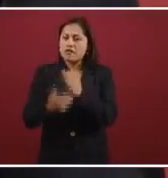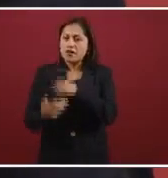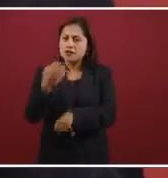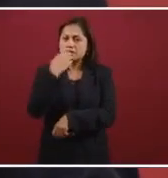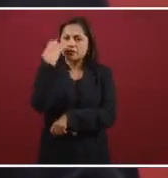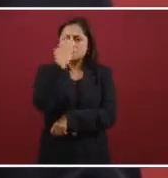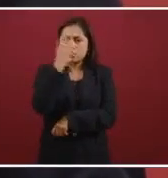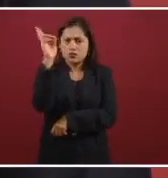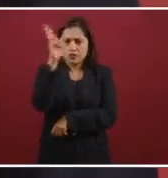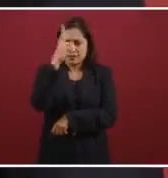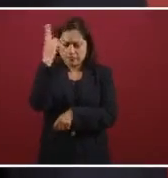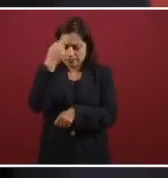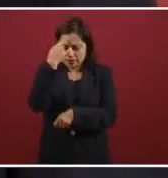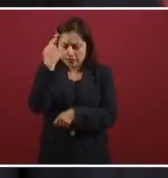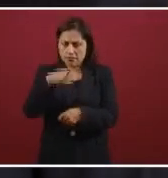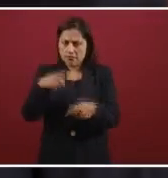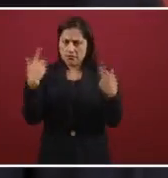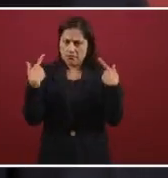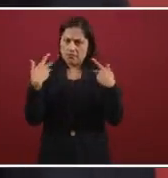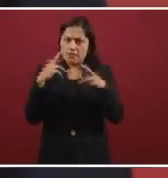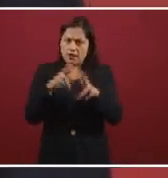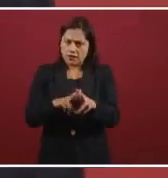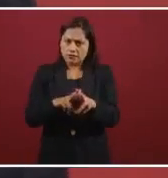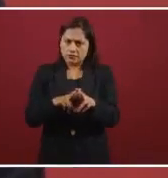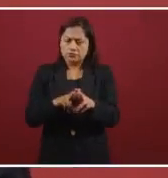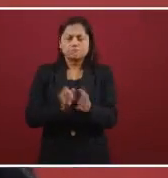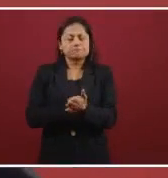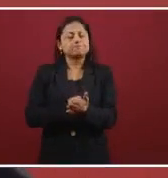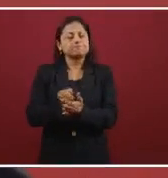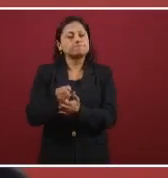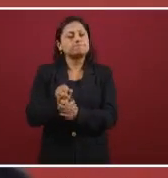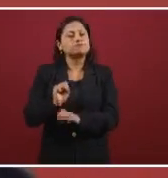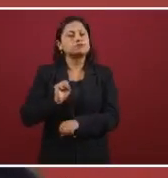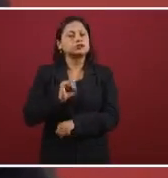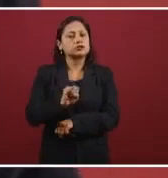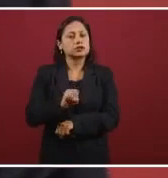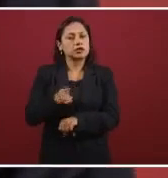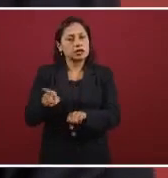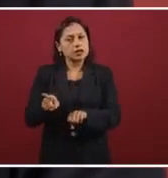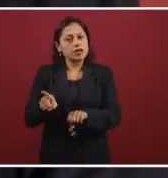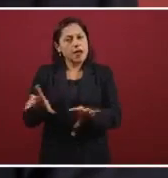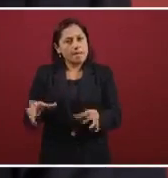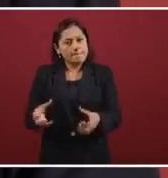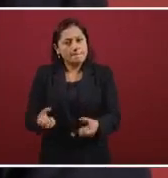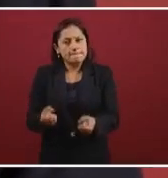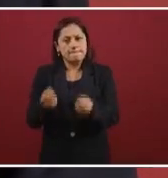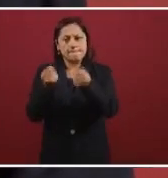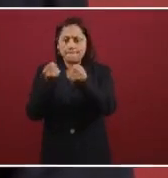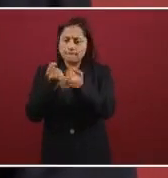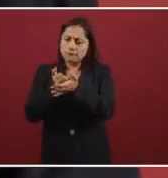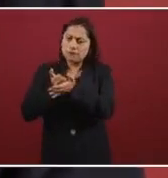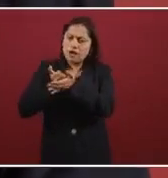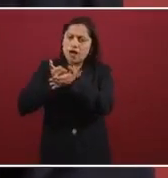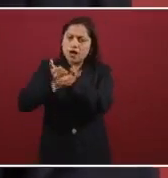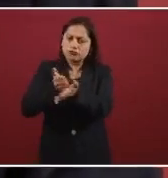se van a fortalecer para la formación de los